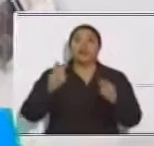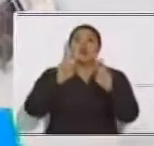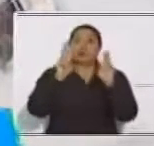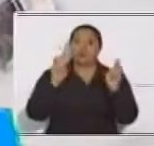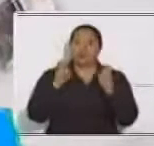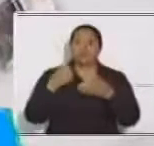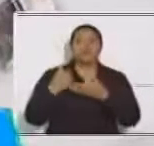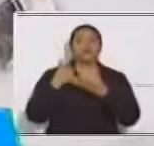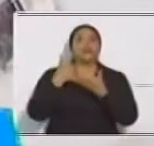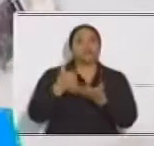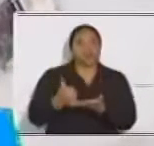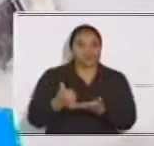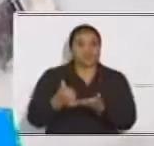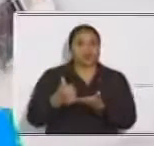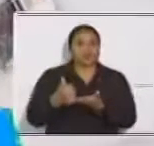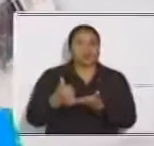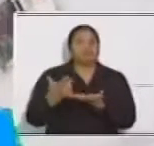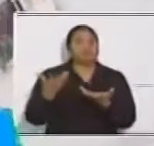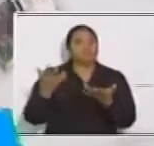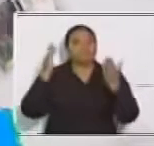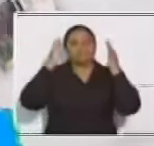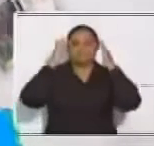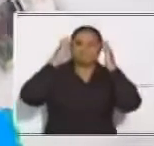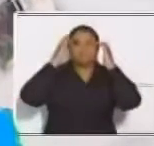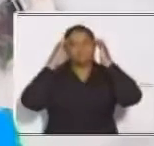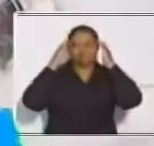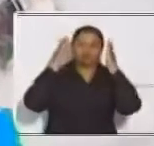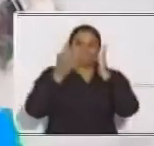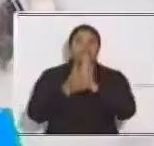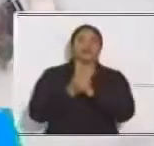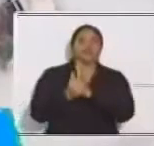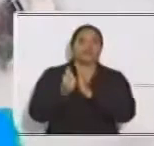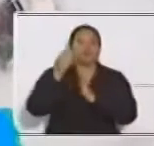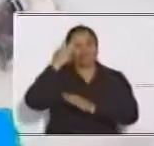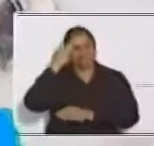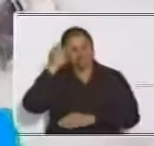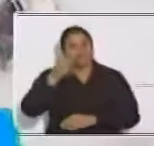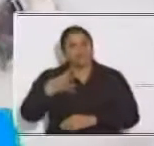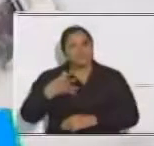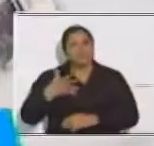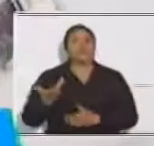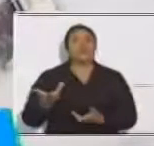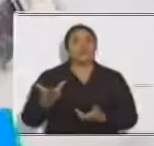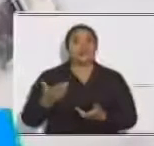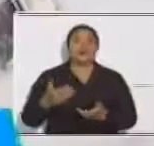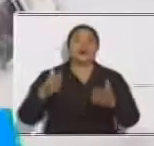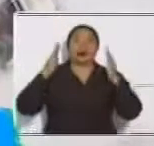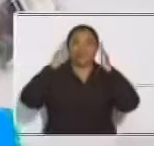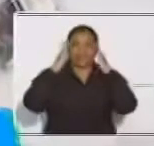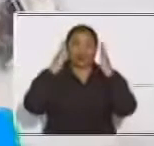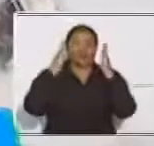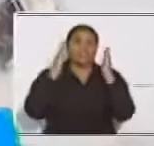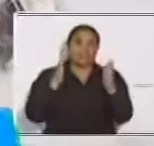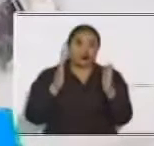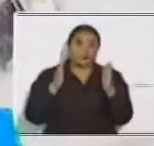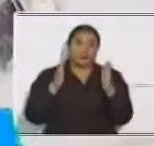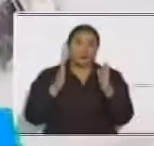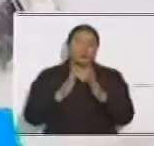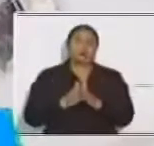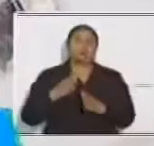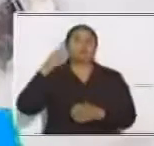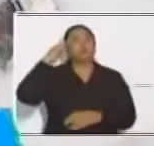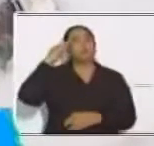le ayudará a ejercitar habilidades y destrezas como la atención,